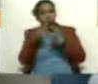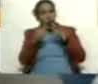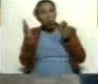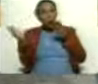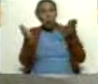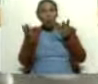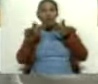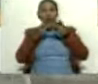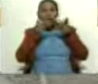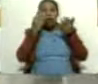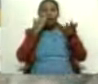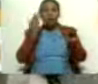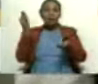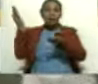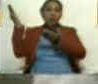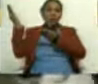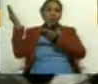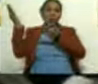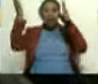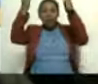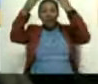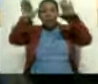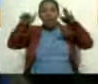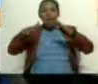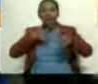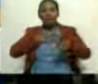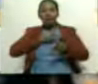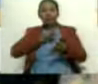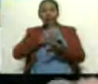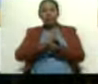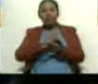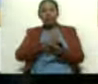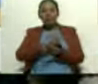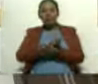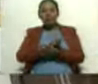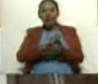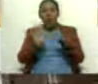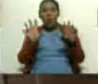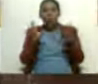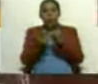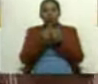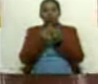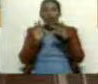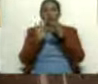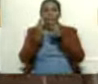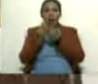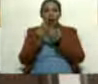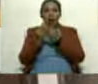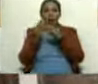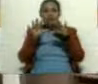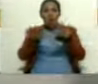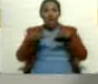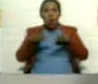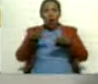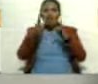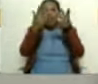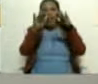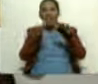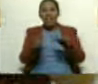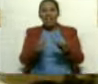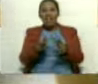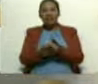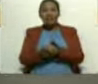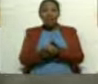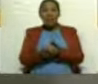públicos, ahora van a pasar las Navidades, ¿verdad?, en familia, con su decoración navideña. Bueno,